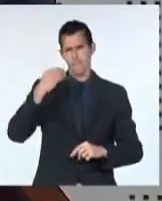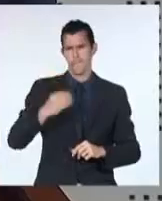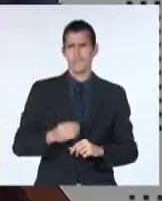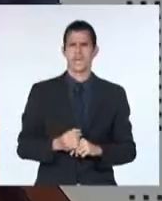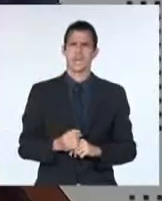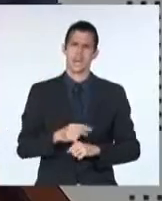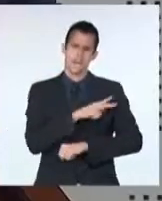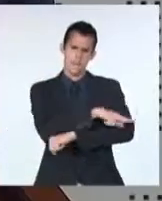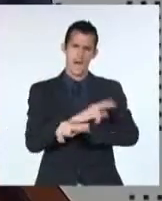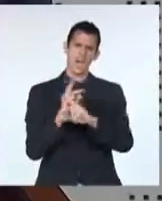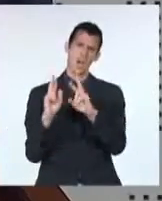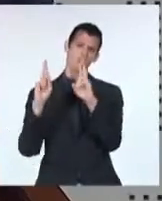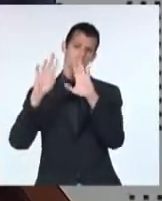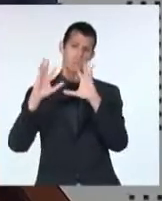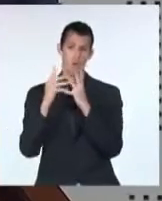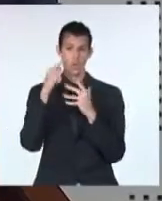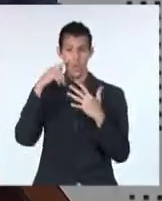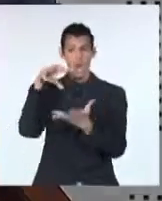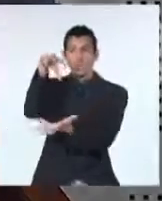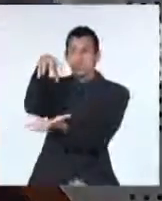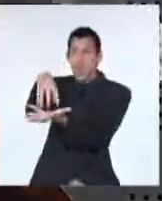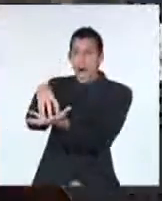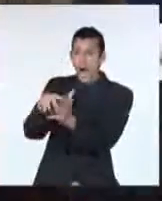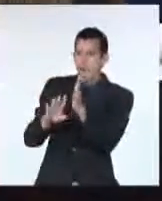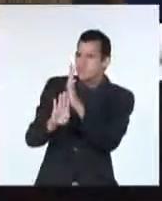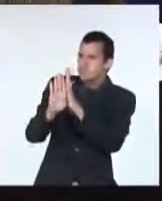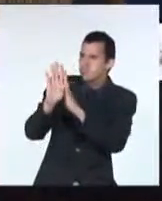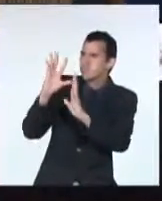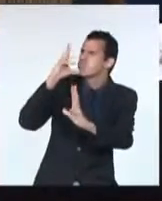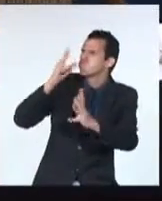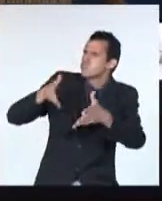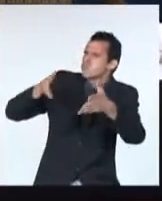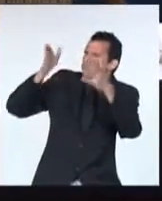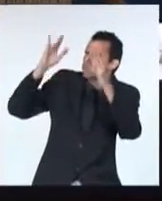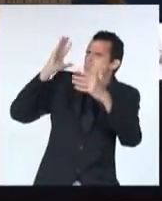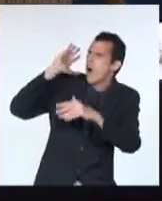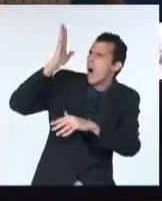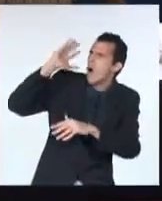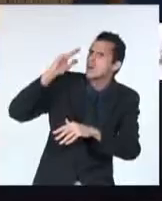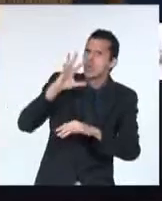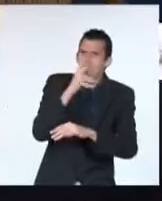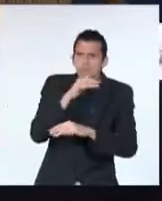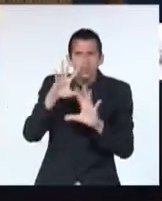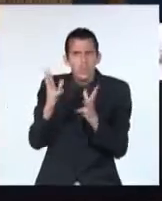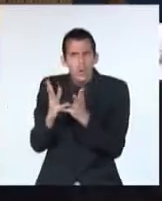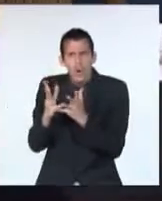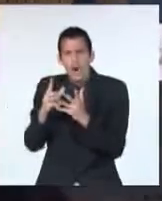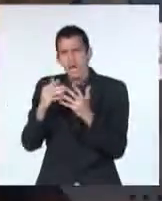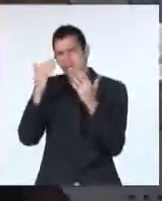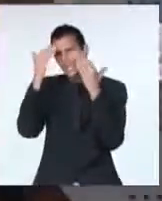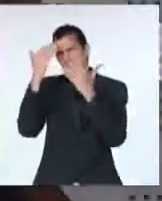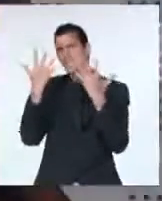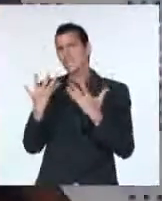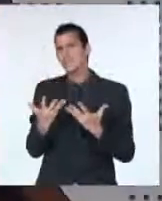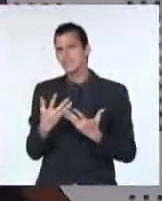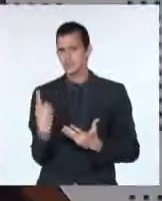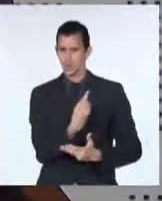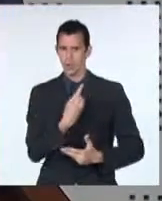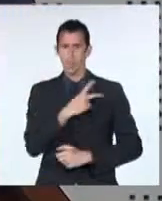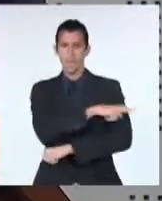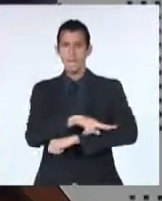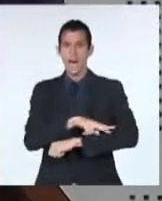abismo. Abogaba el líder bolivariano por reuniones realmente útiles, de las que pudieran emerger